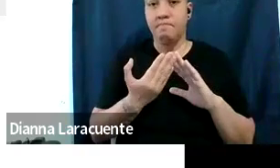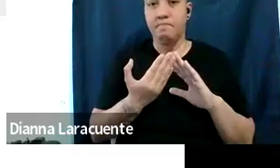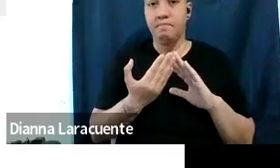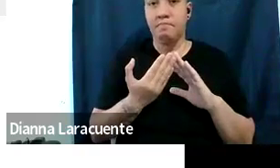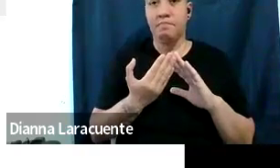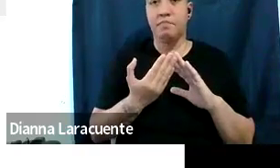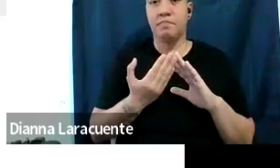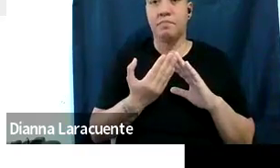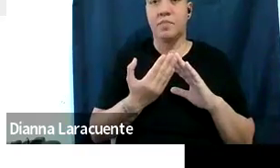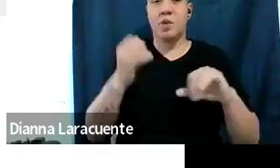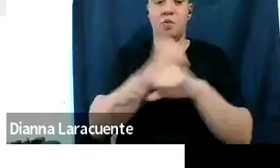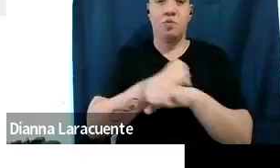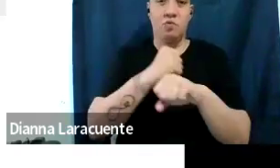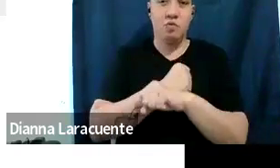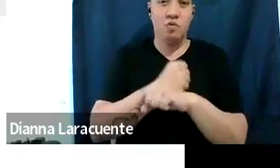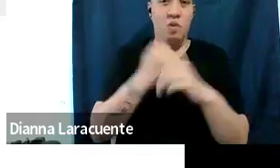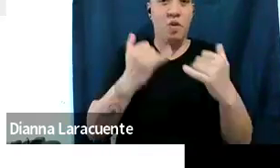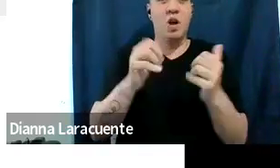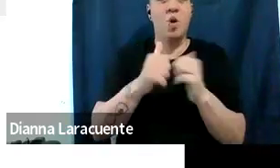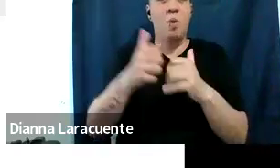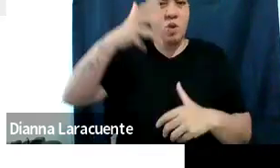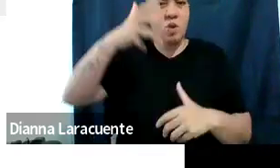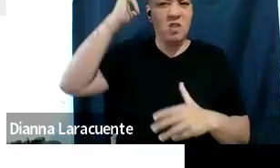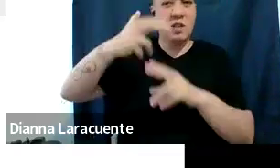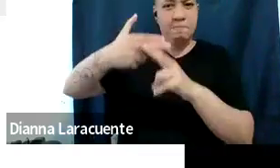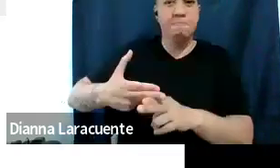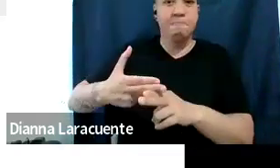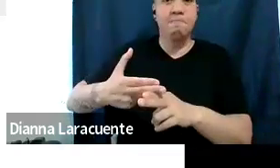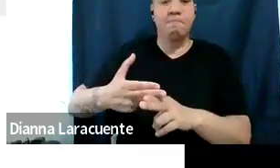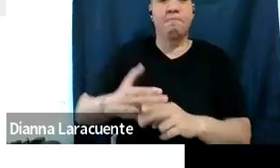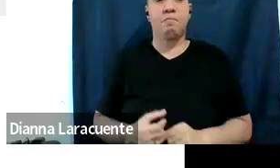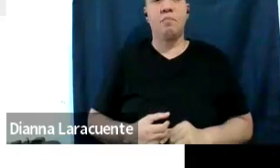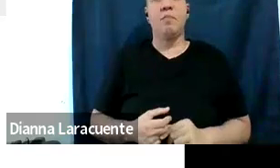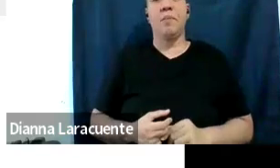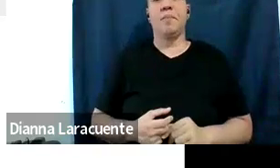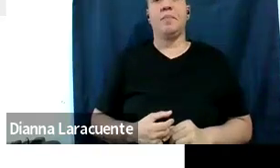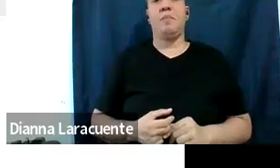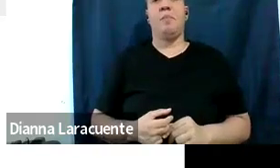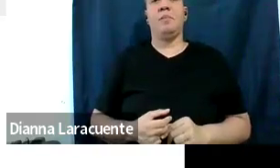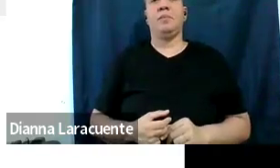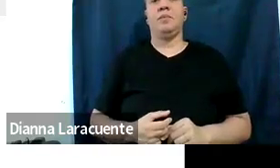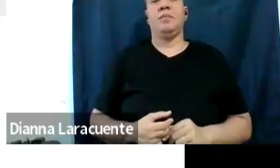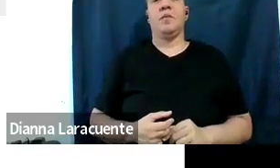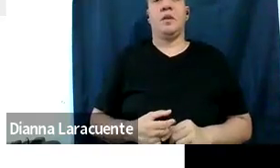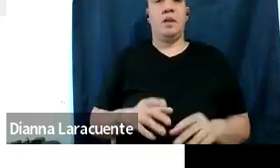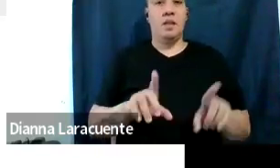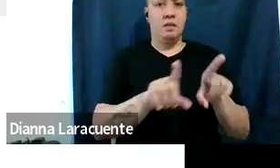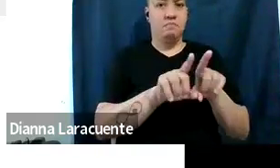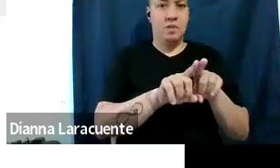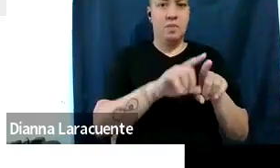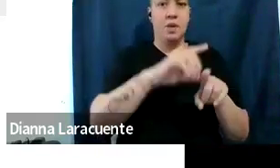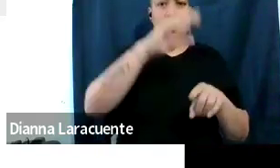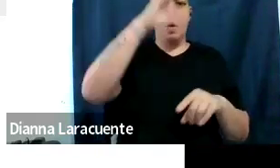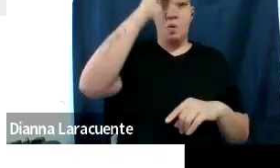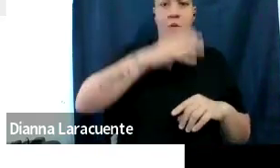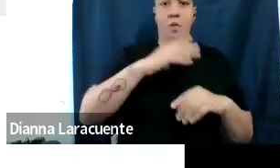luche ahora como un león, y así lo llamaban, era parte del enemigo también, además del hombre patria, le decían el león, como una